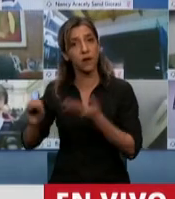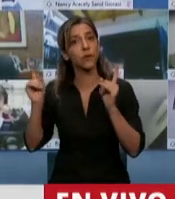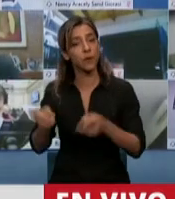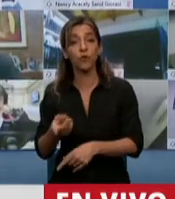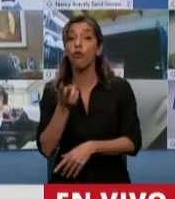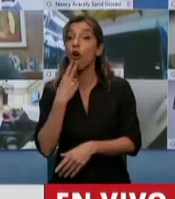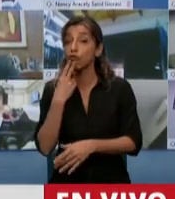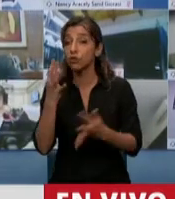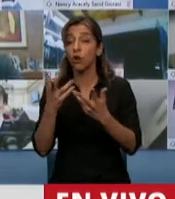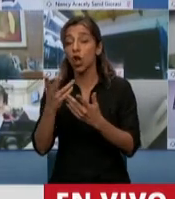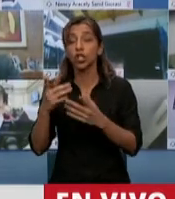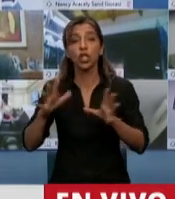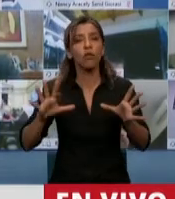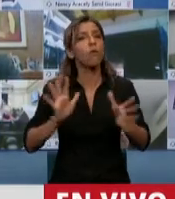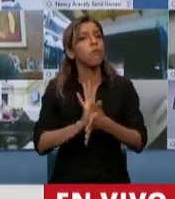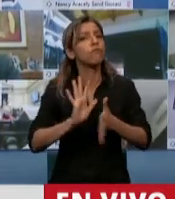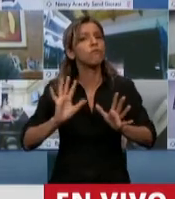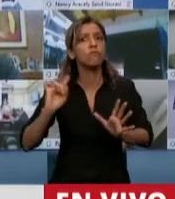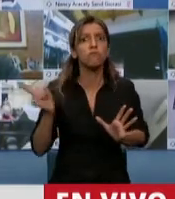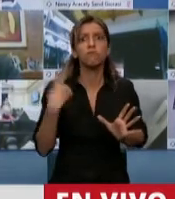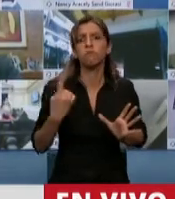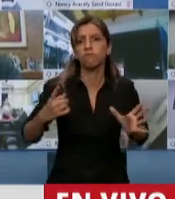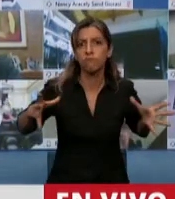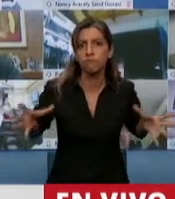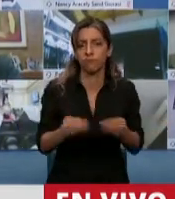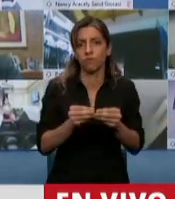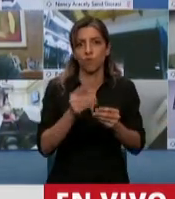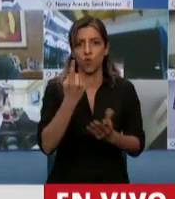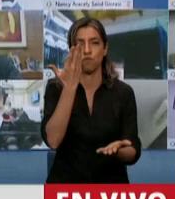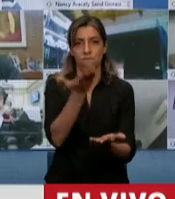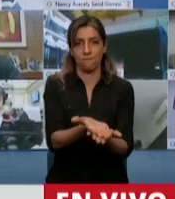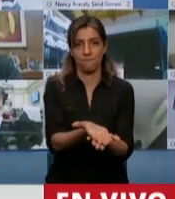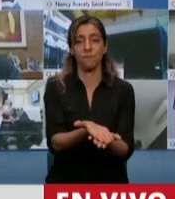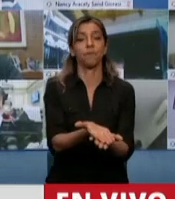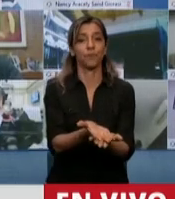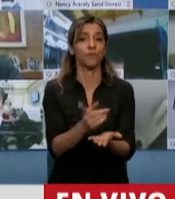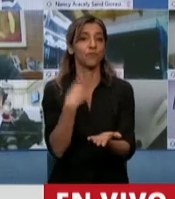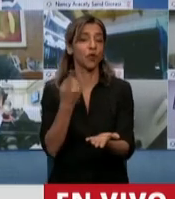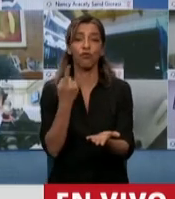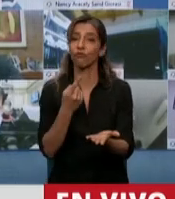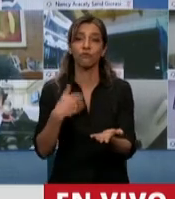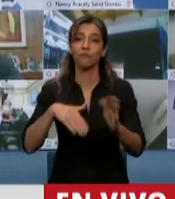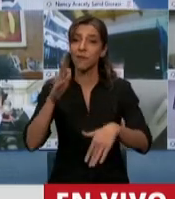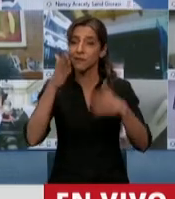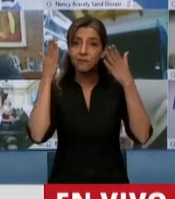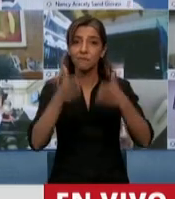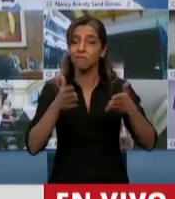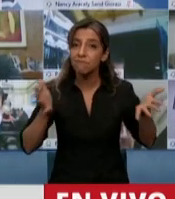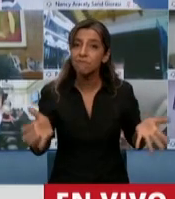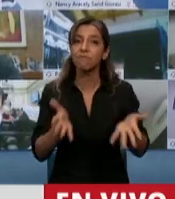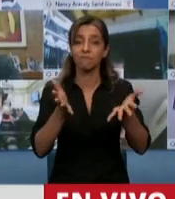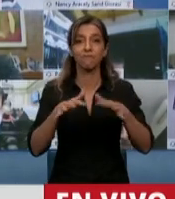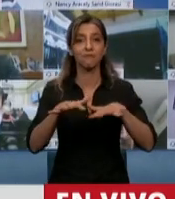seguir haciéndolo en pos de esto, del crecimiento de la actividad. ¿Por qué? Porque es lo que queremos hacer, porque